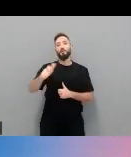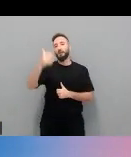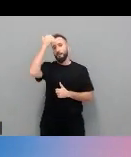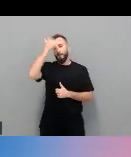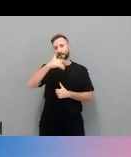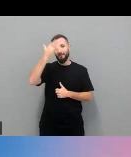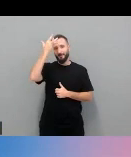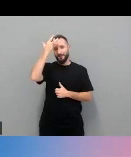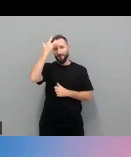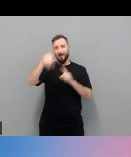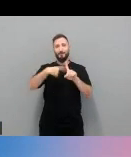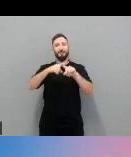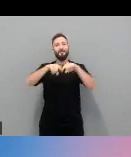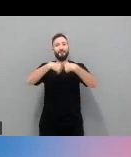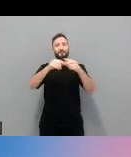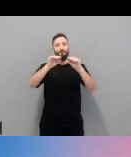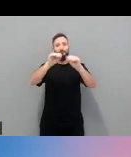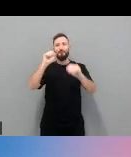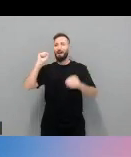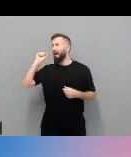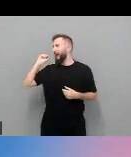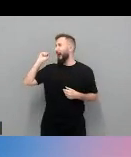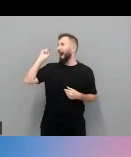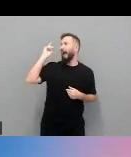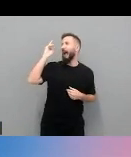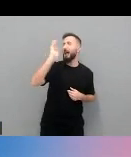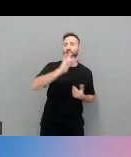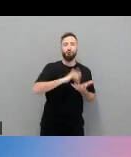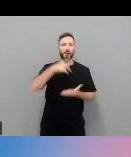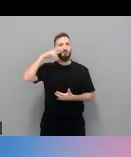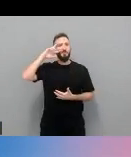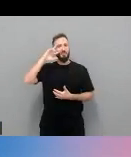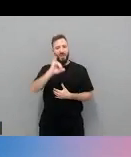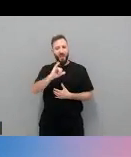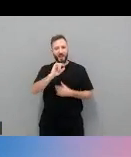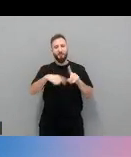familias muchísimos años, que tienen la experiencia, tienen el conocimiento.